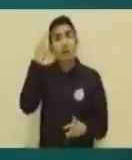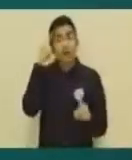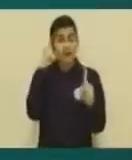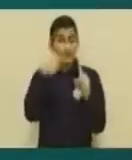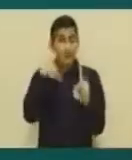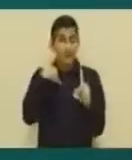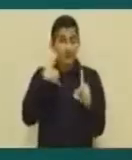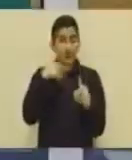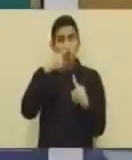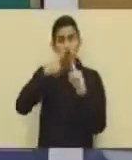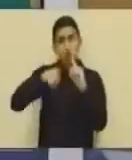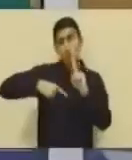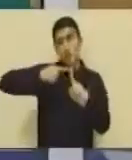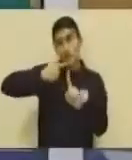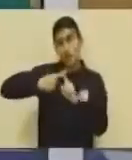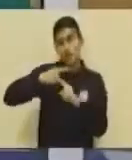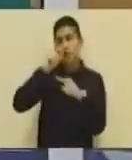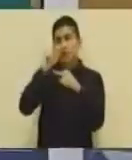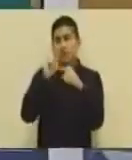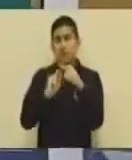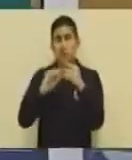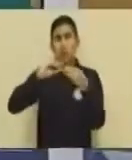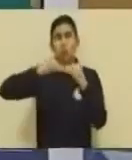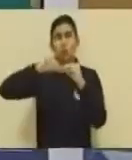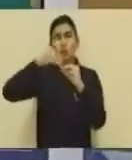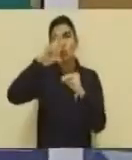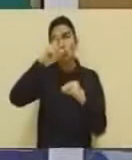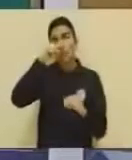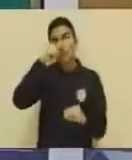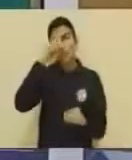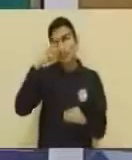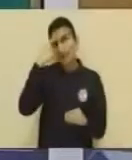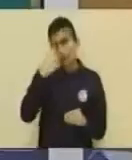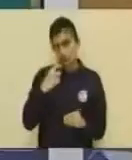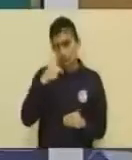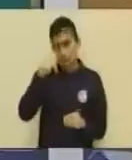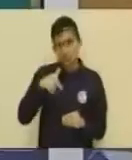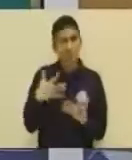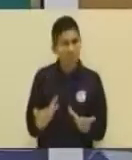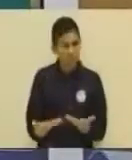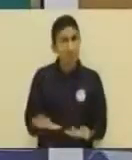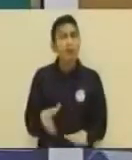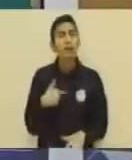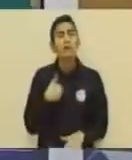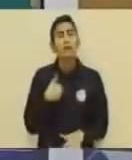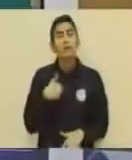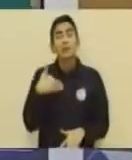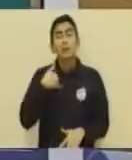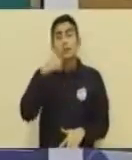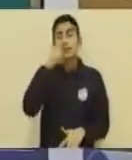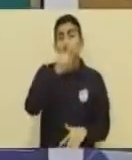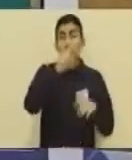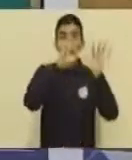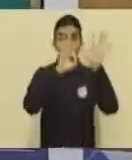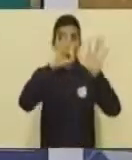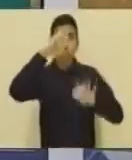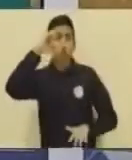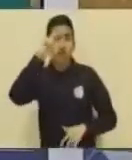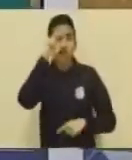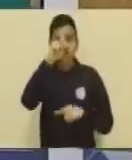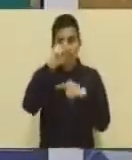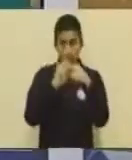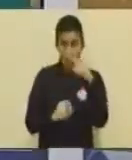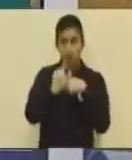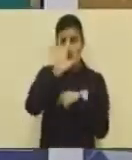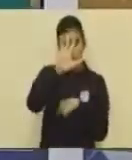la sumatoria dividido el número de datos. En este caso tenemos nosotros 180 dividido los 5